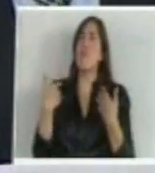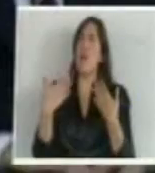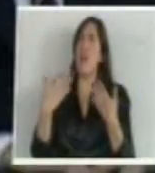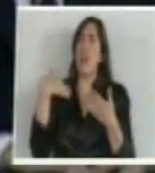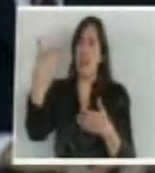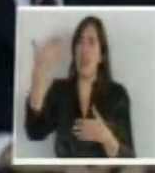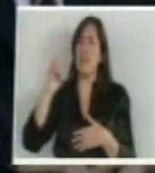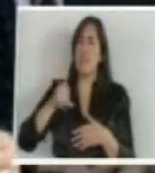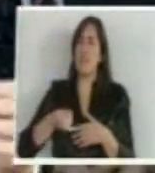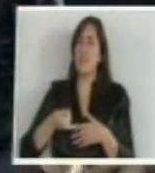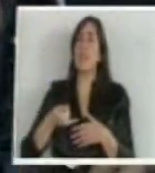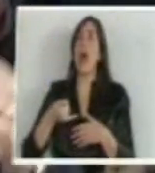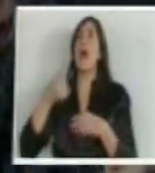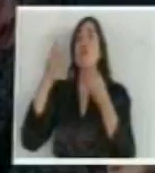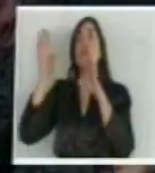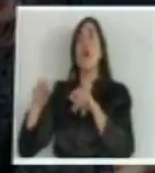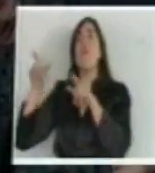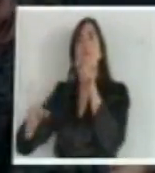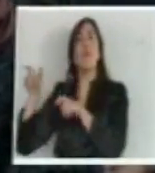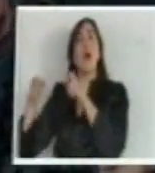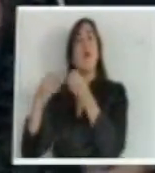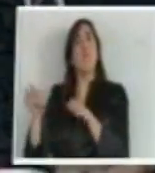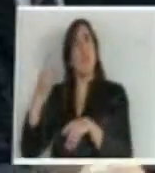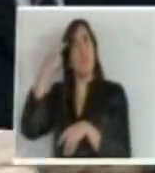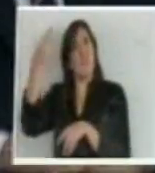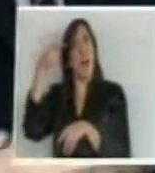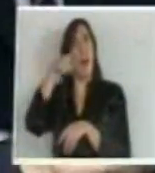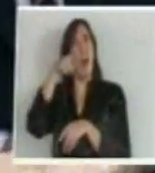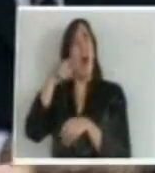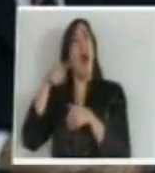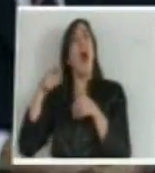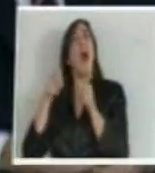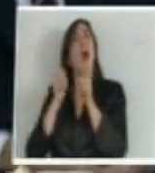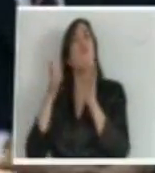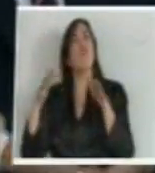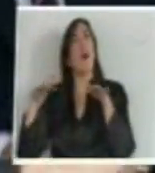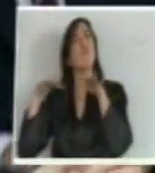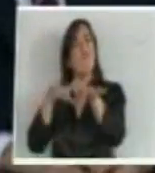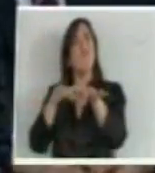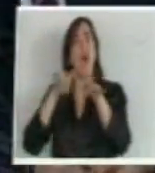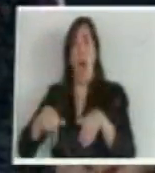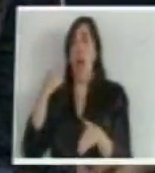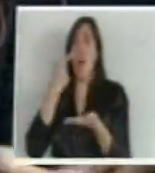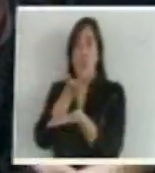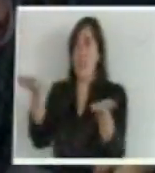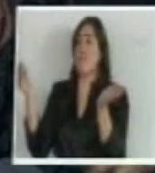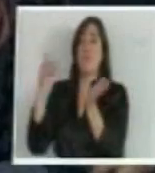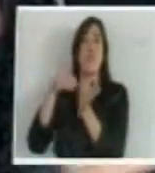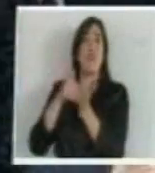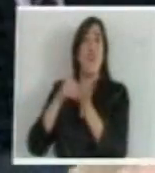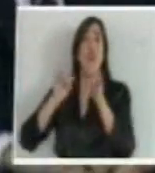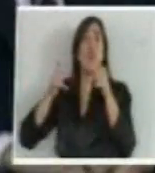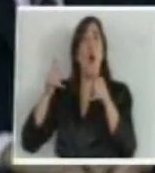acompañarlo. Y hoy, miles y miles, millones de jóvenes que se incorporan a